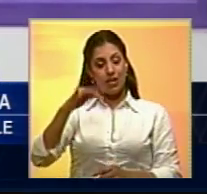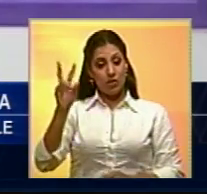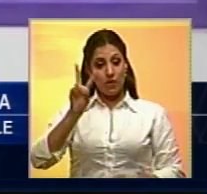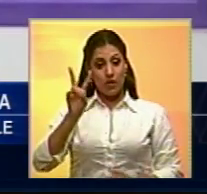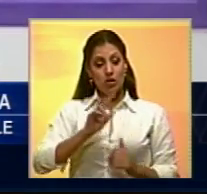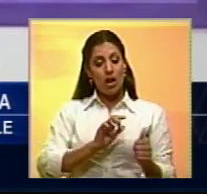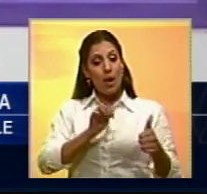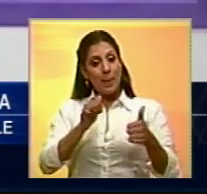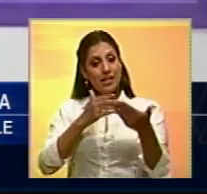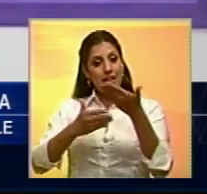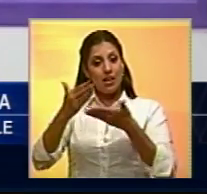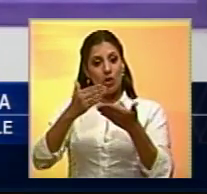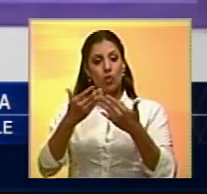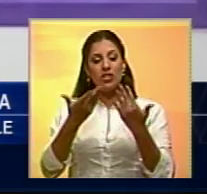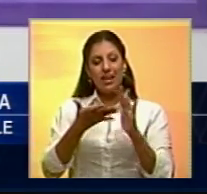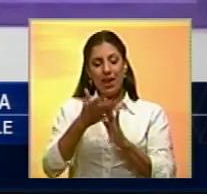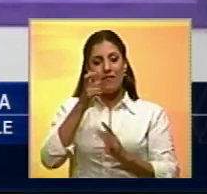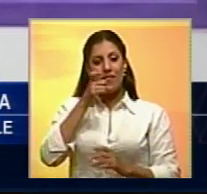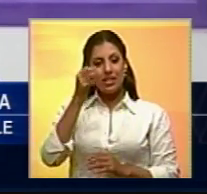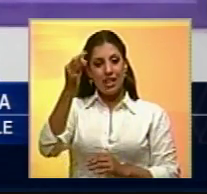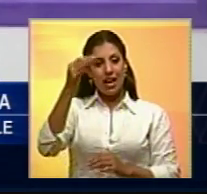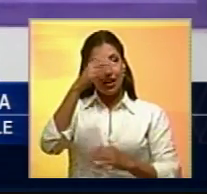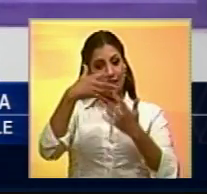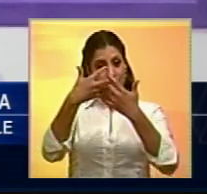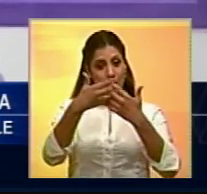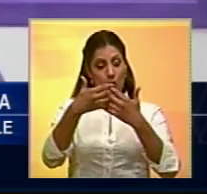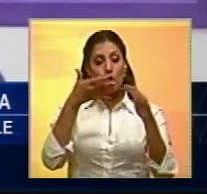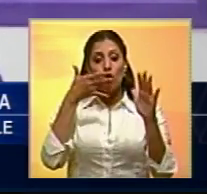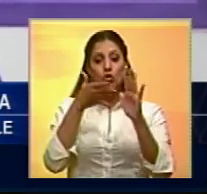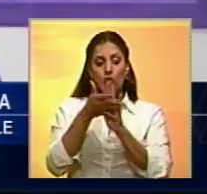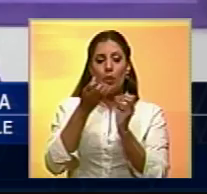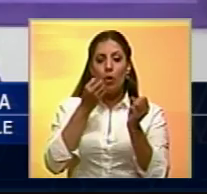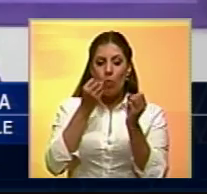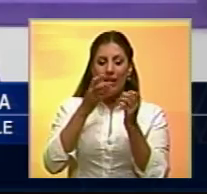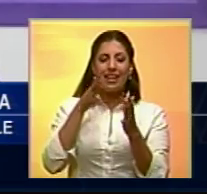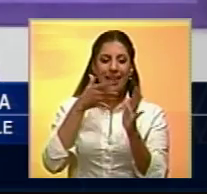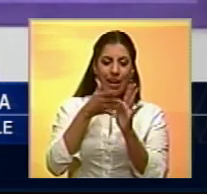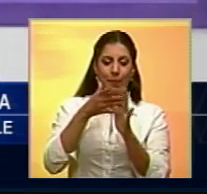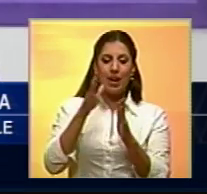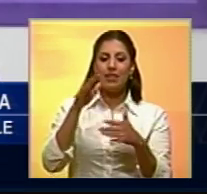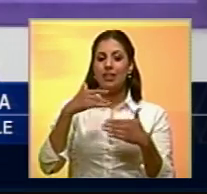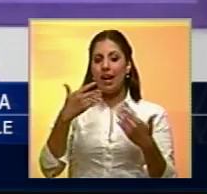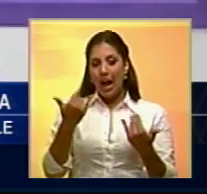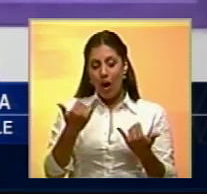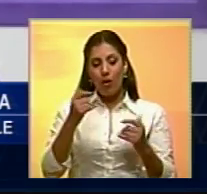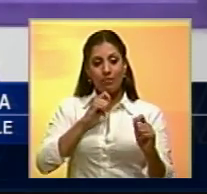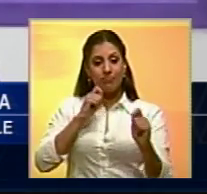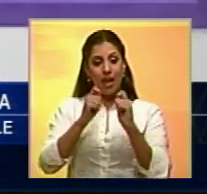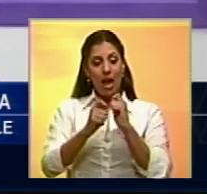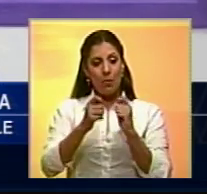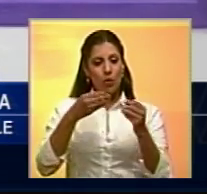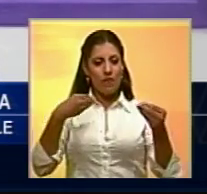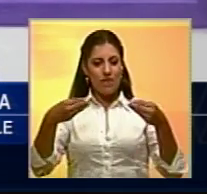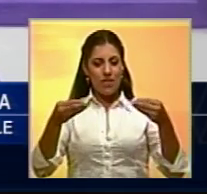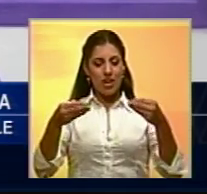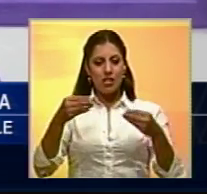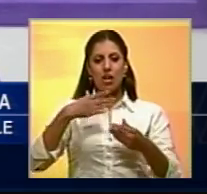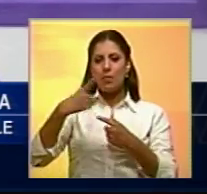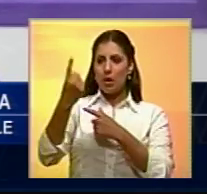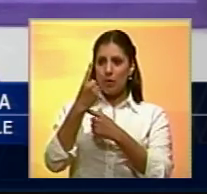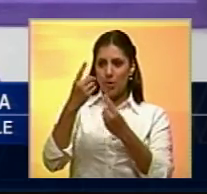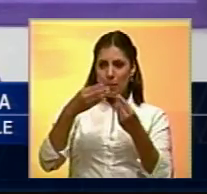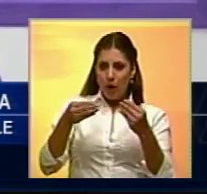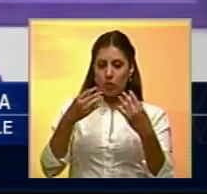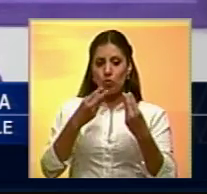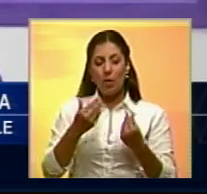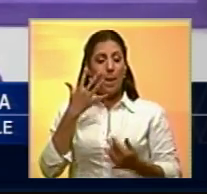venezolano iniciará negociaciones con la Fiscalía de Estados Unidos sobre datos de lo que ocurrió en el caso a cambio de la flexibilización de su condena, la